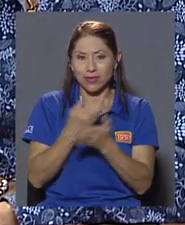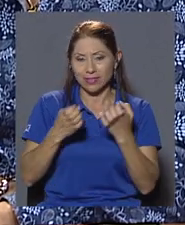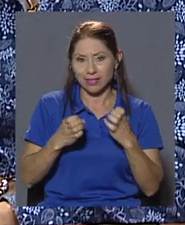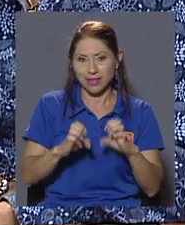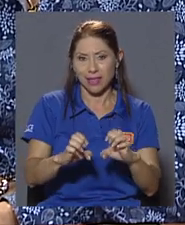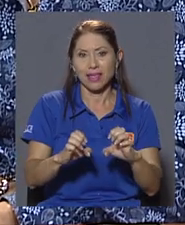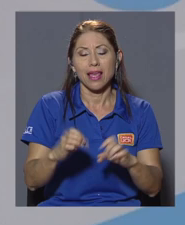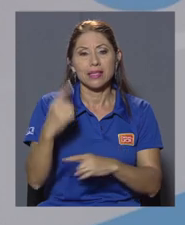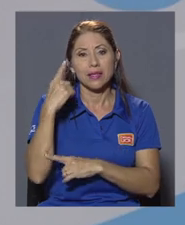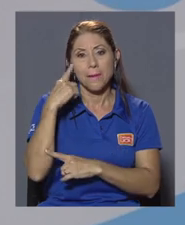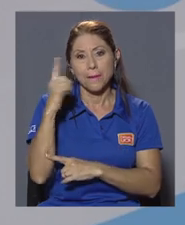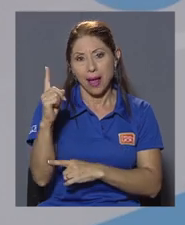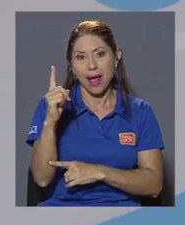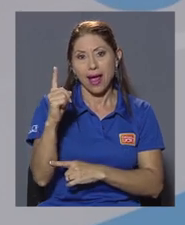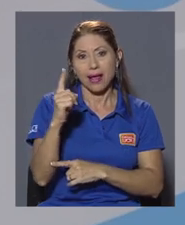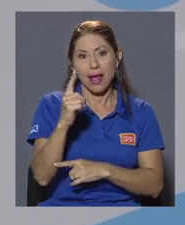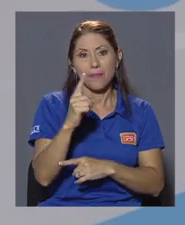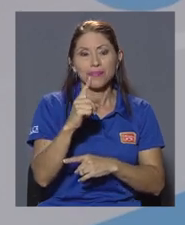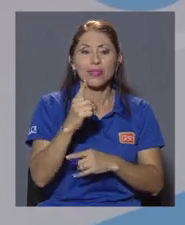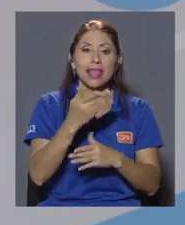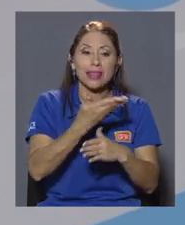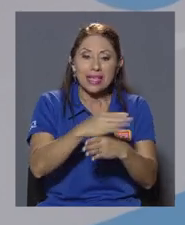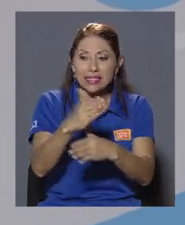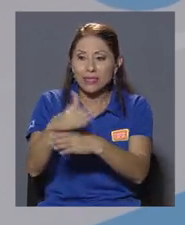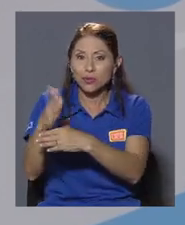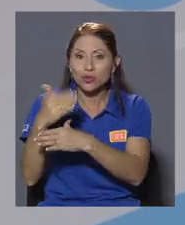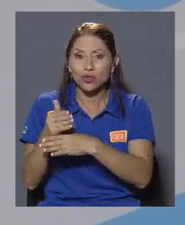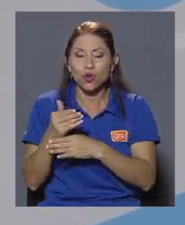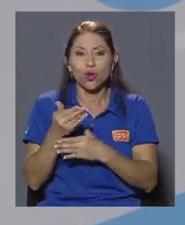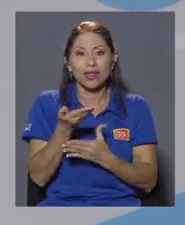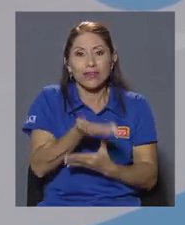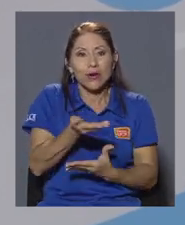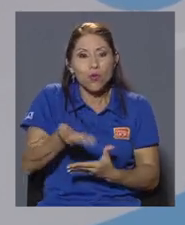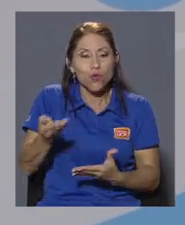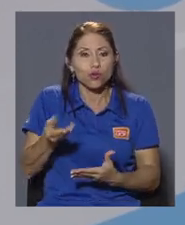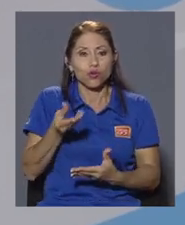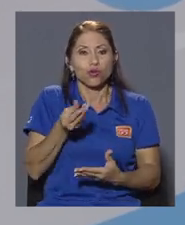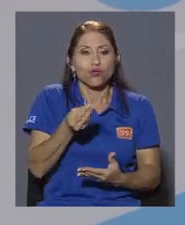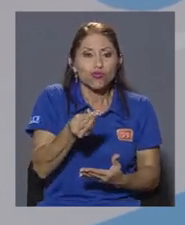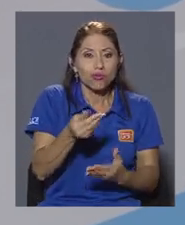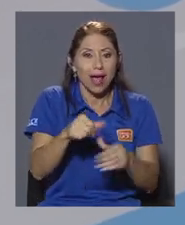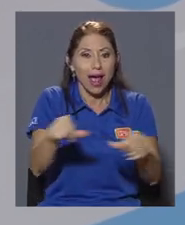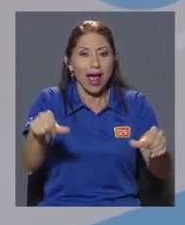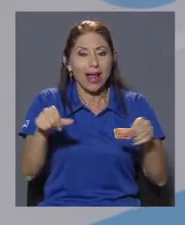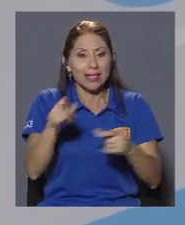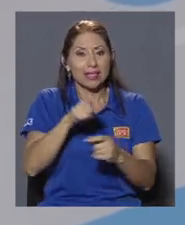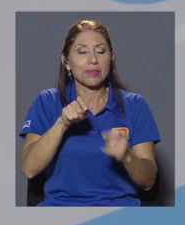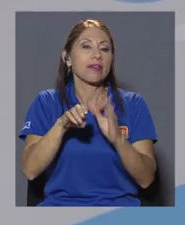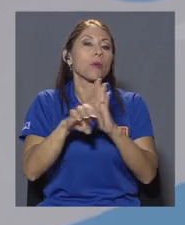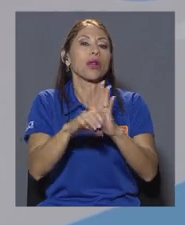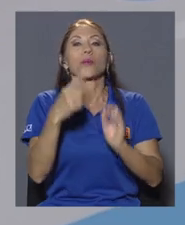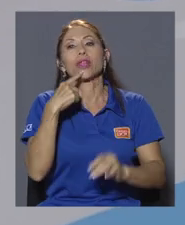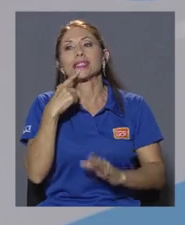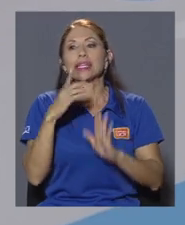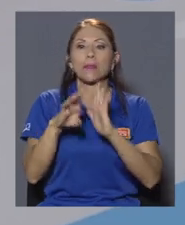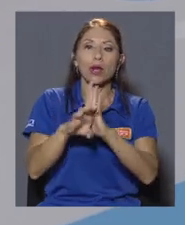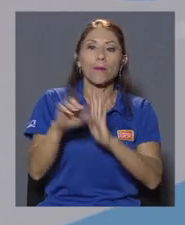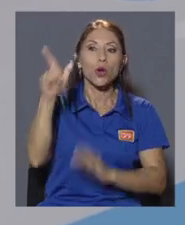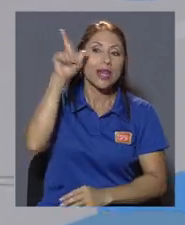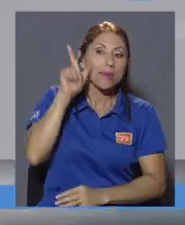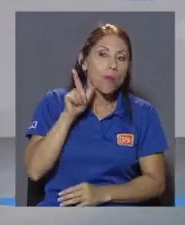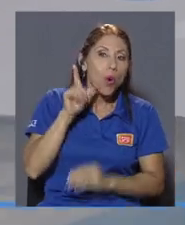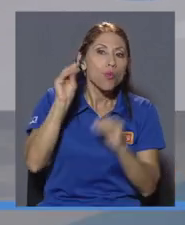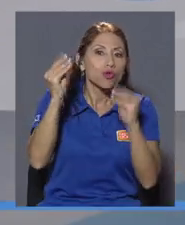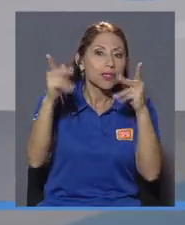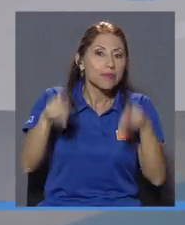para la distribución de recursos en áreas específicas por ejemplo decir bueno si el limón hay muchos